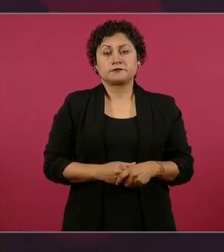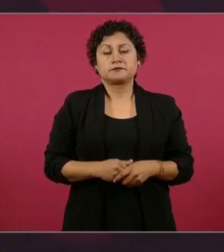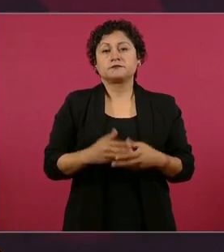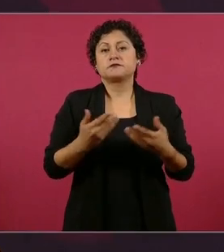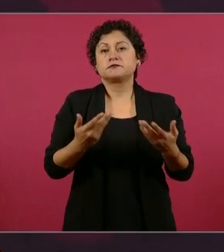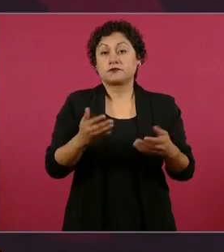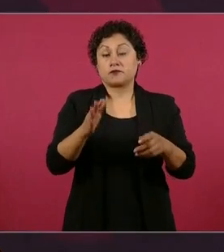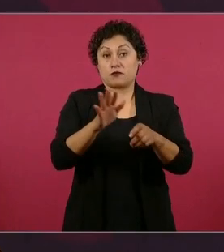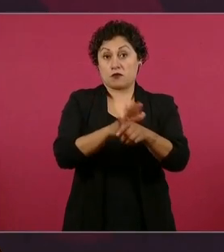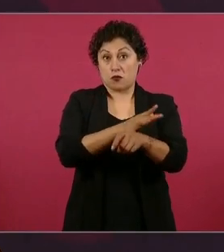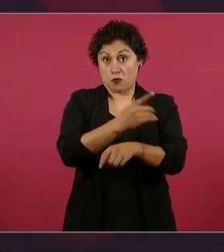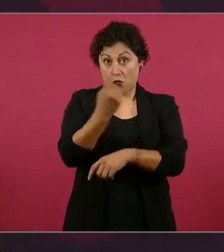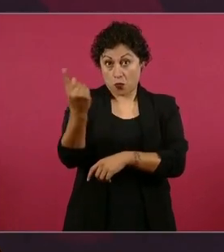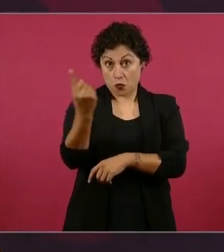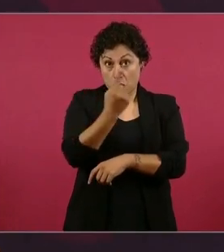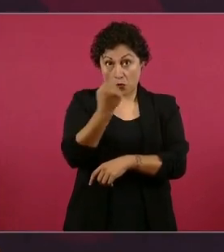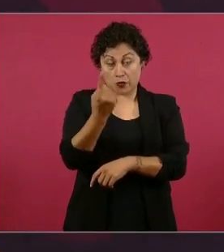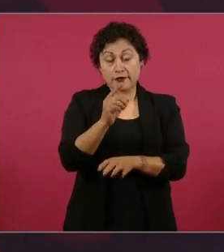necesariamente